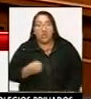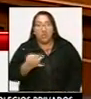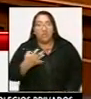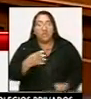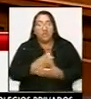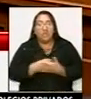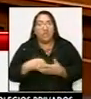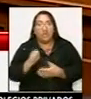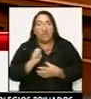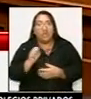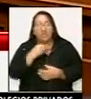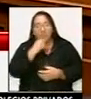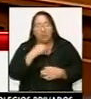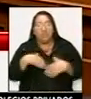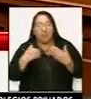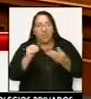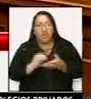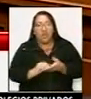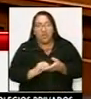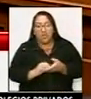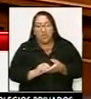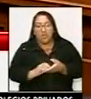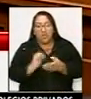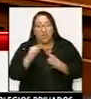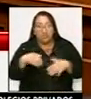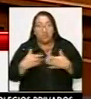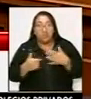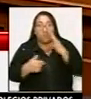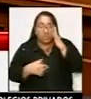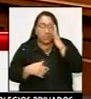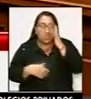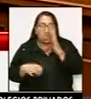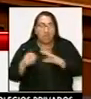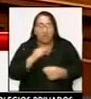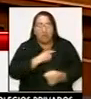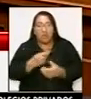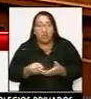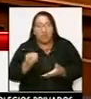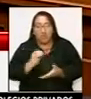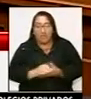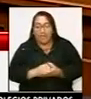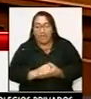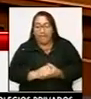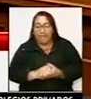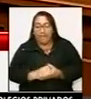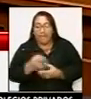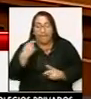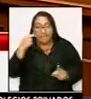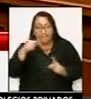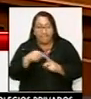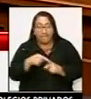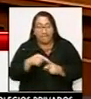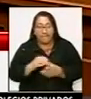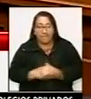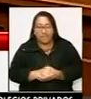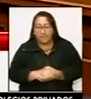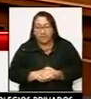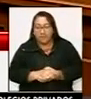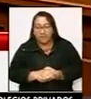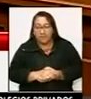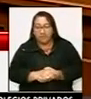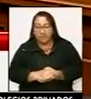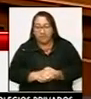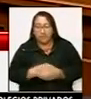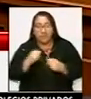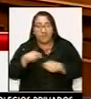mujer necesitaríamos. Y si es posible hacer un esfuerzo mayor para llegar a esa meta durante este